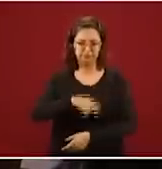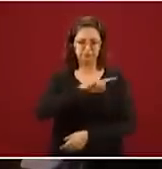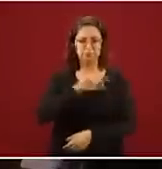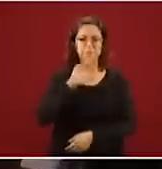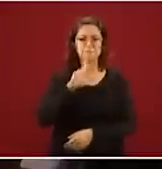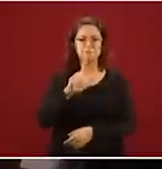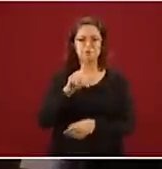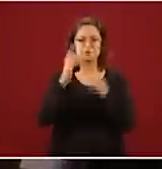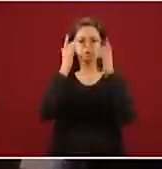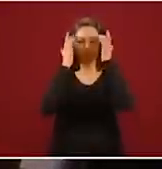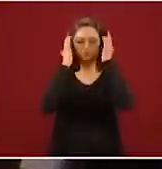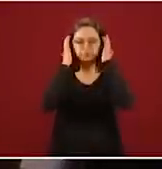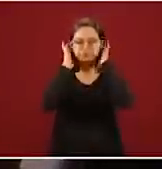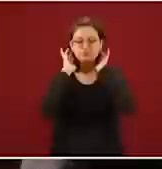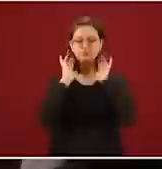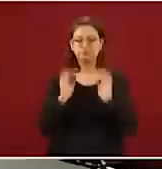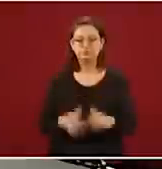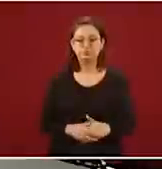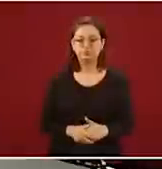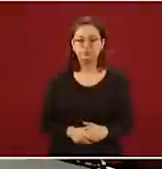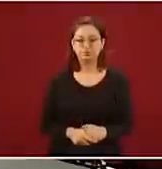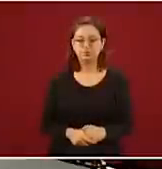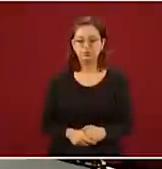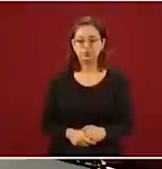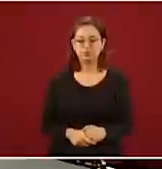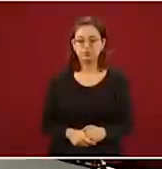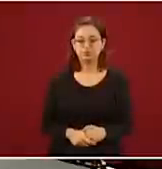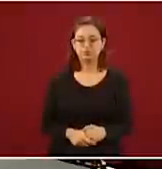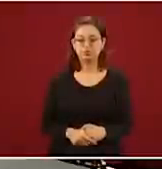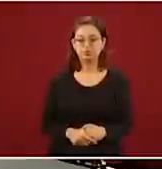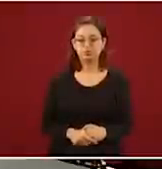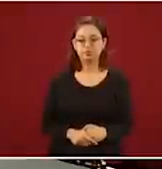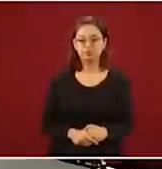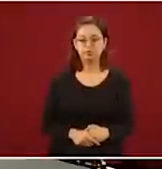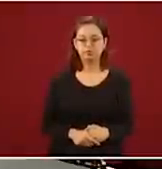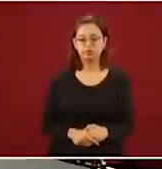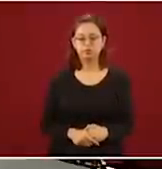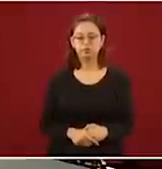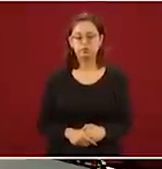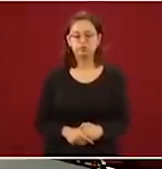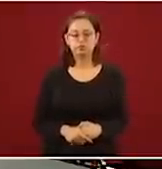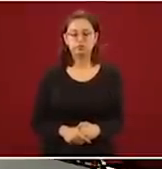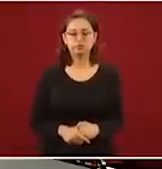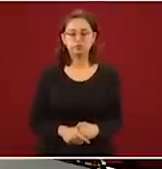salud. Muy bien, vamos adelante. Atrás.